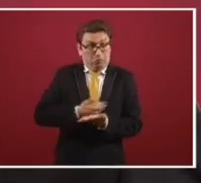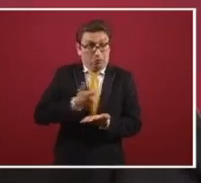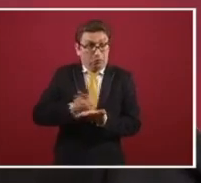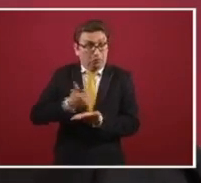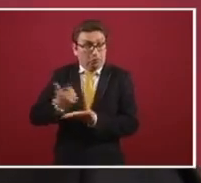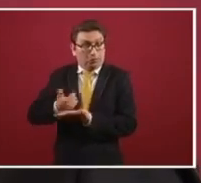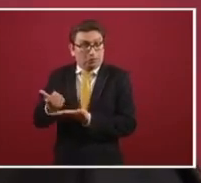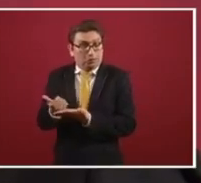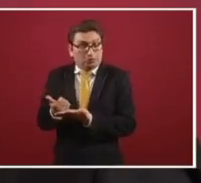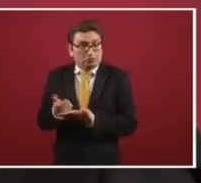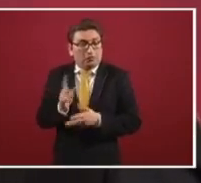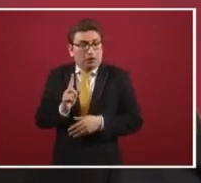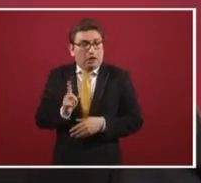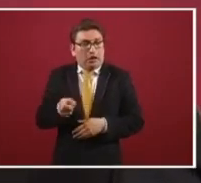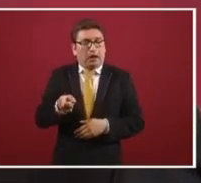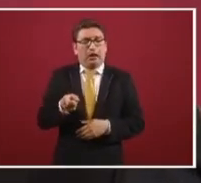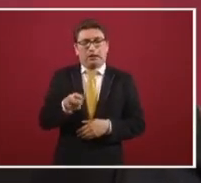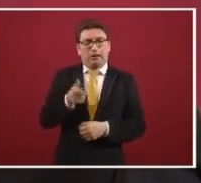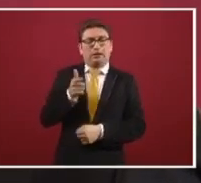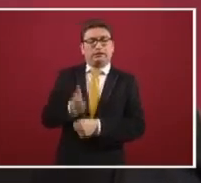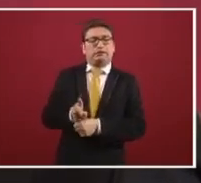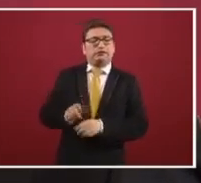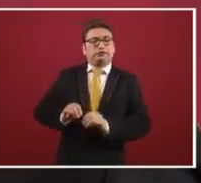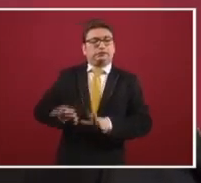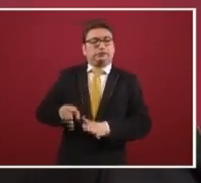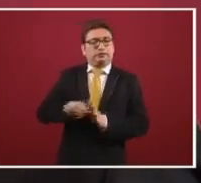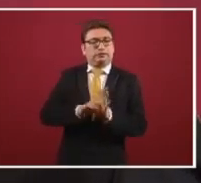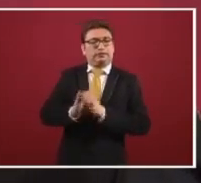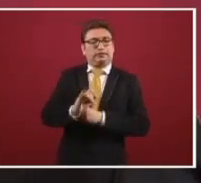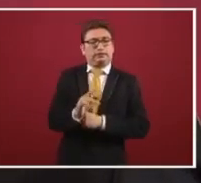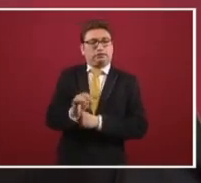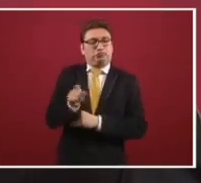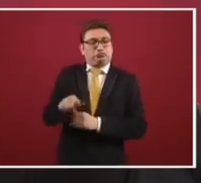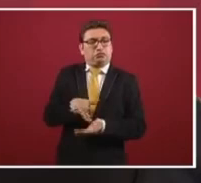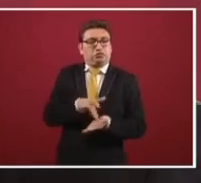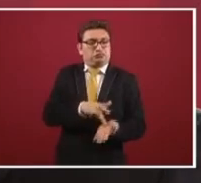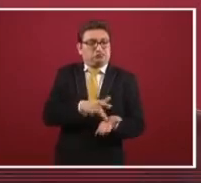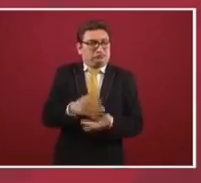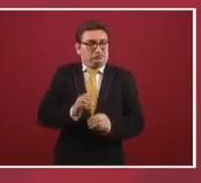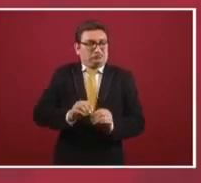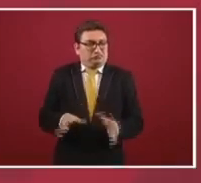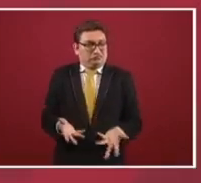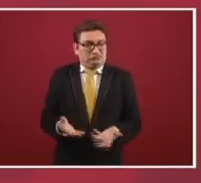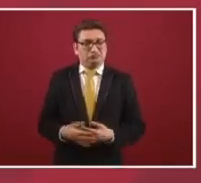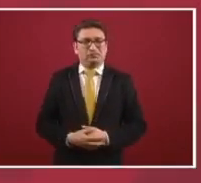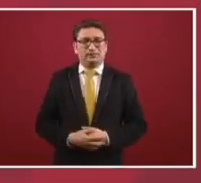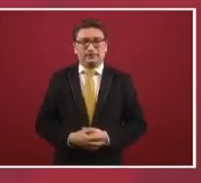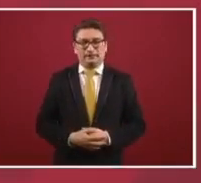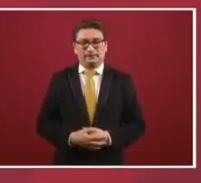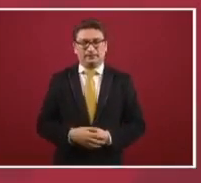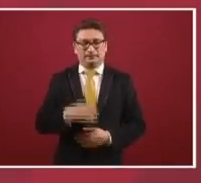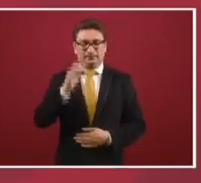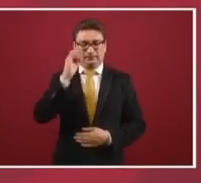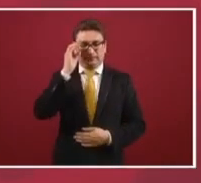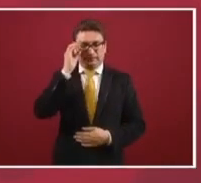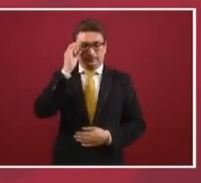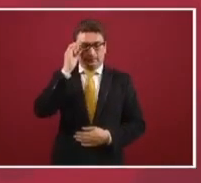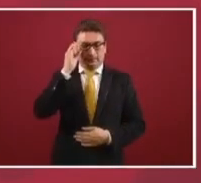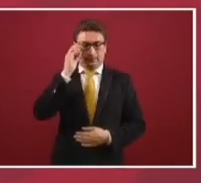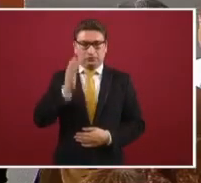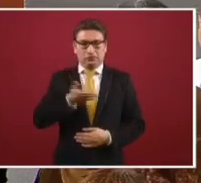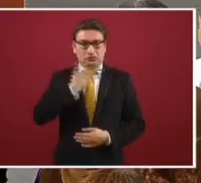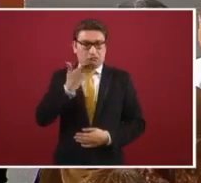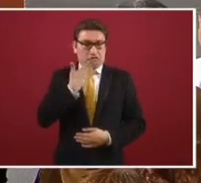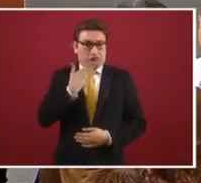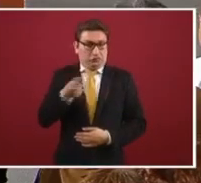Luego de que algunos legisladores anunciaron que impugnarán la ley que castiga a quienes emitan y utilicen facturas falsas, el presidente Andrés Manuel López